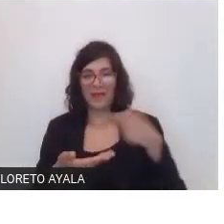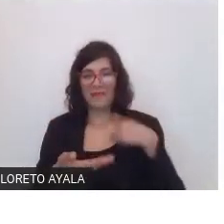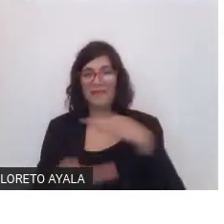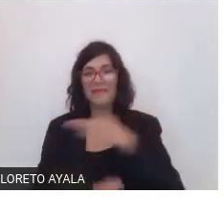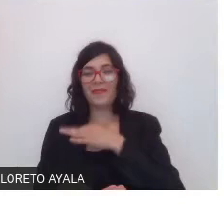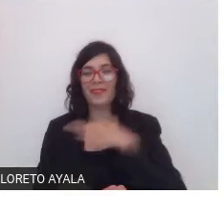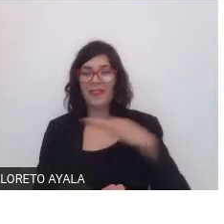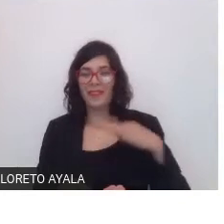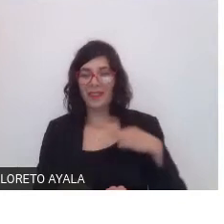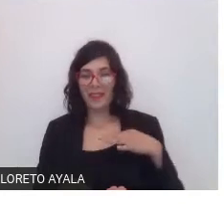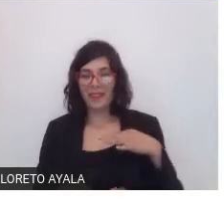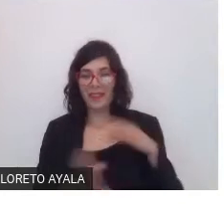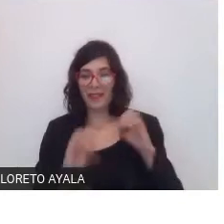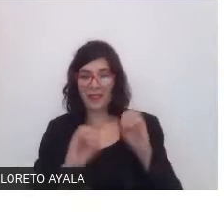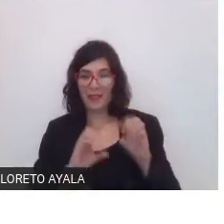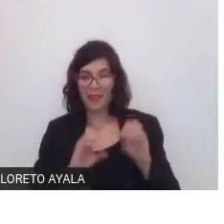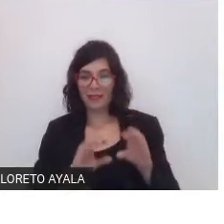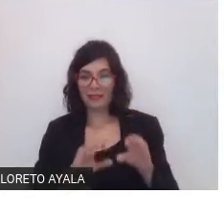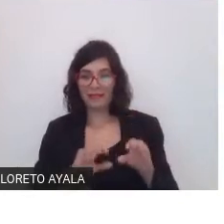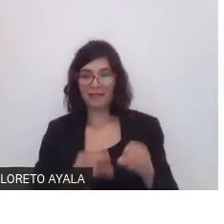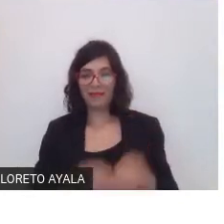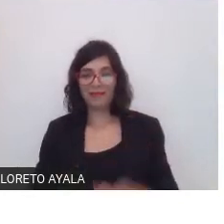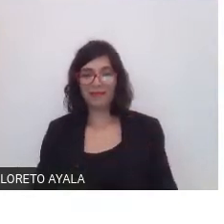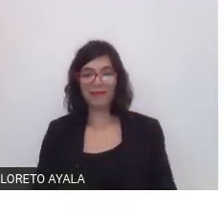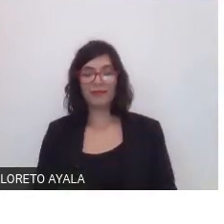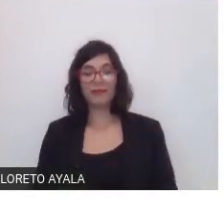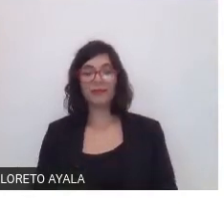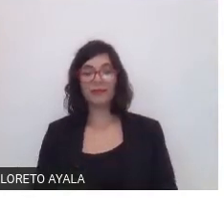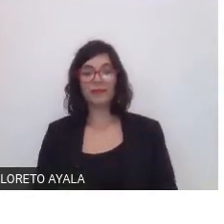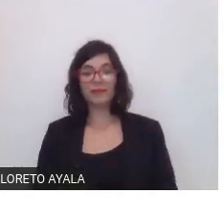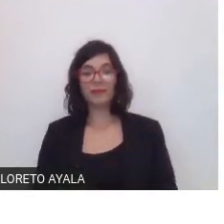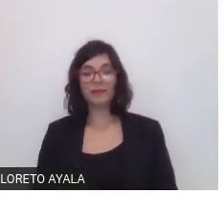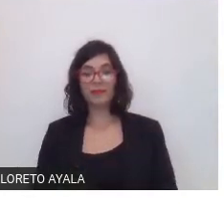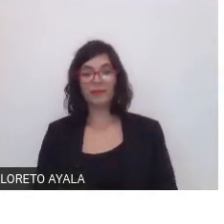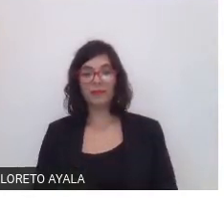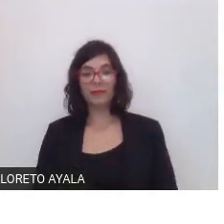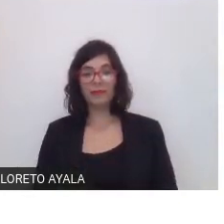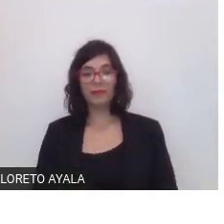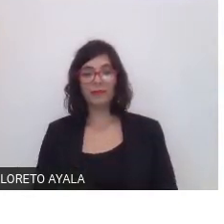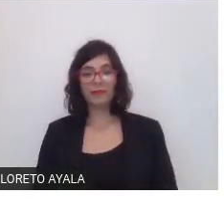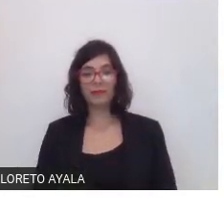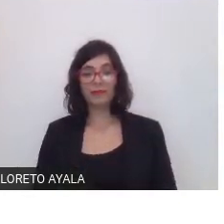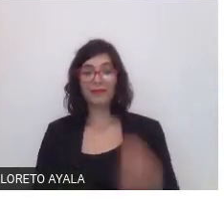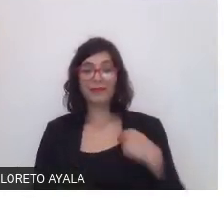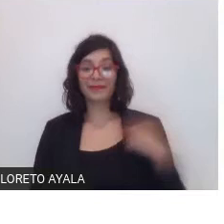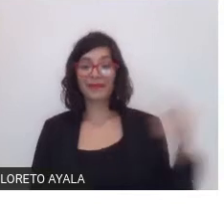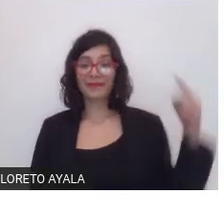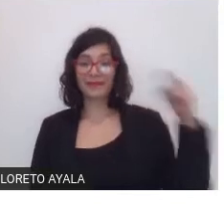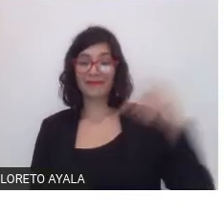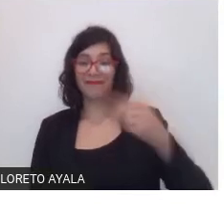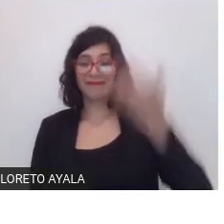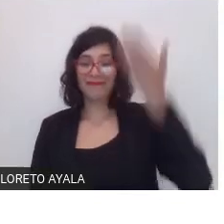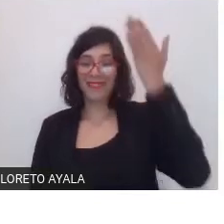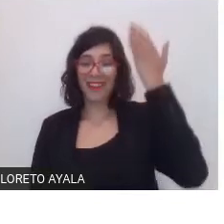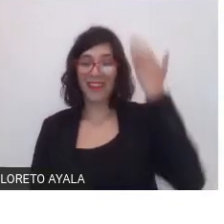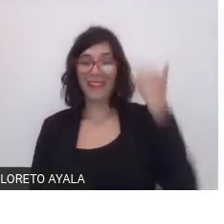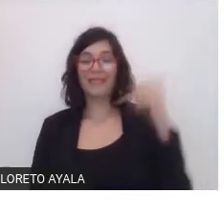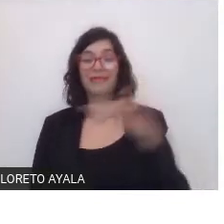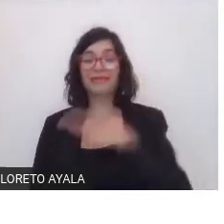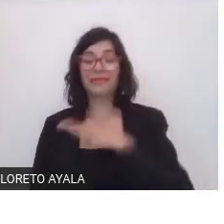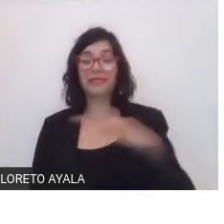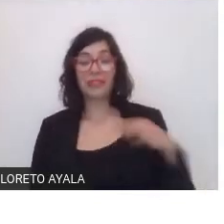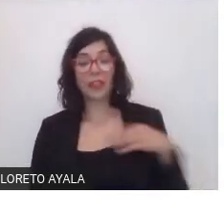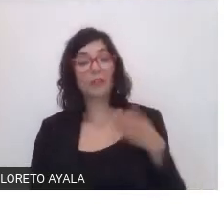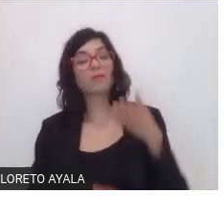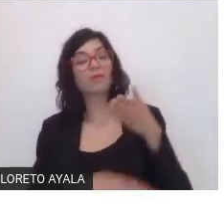Educación. Así hoy que día, esa ha sido. Yo lo conocí a usted siendo, cuando yo llegué hace algunos años al Ministerio, siendo